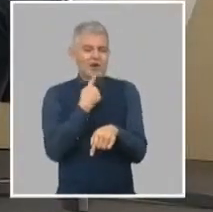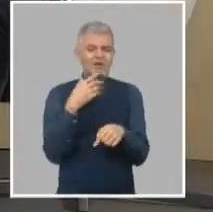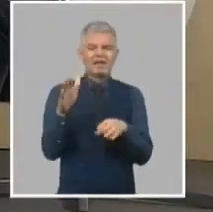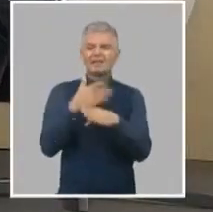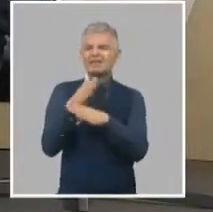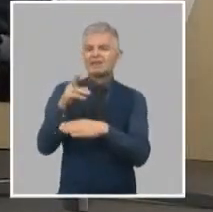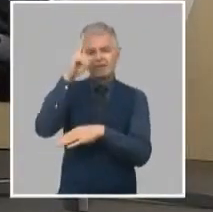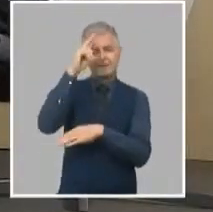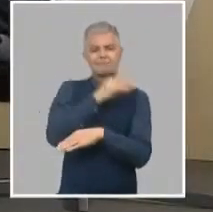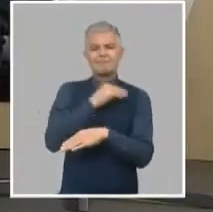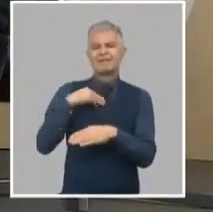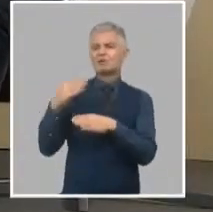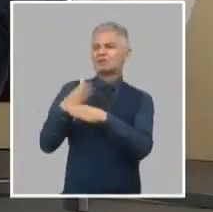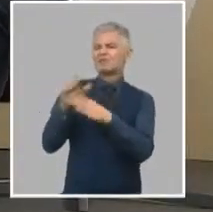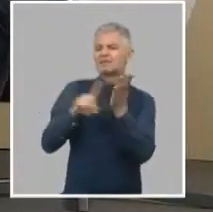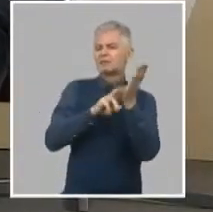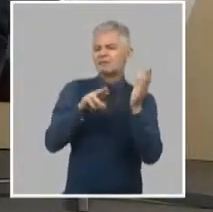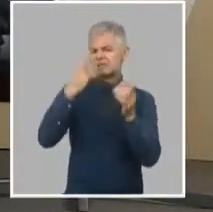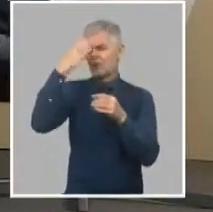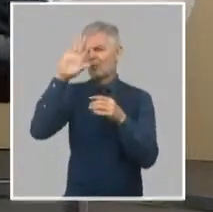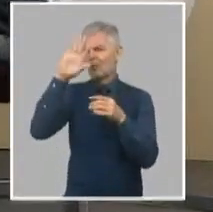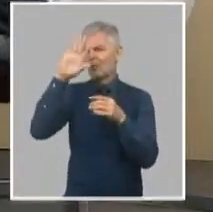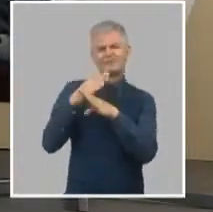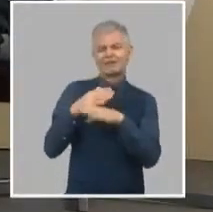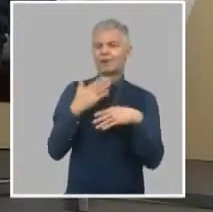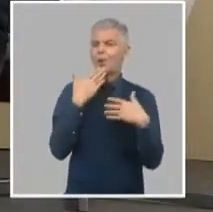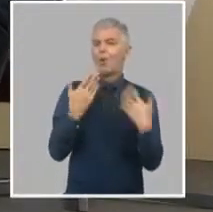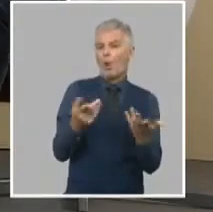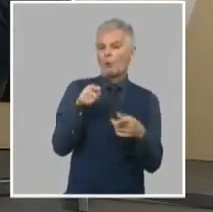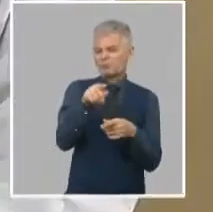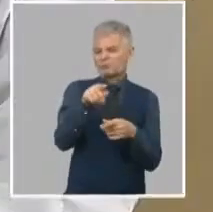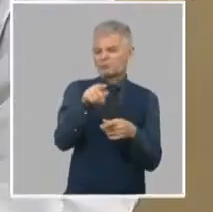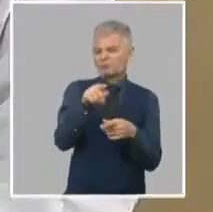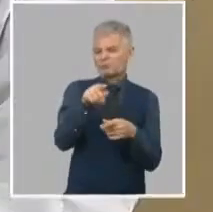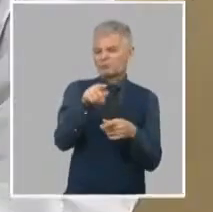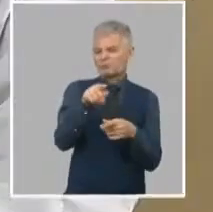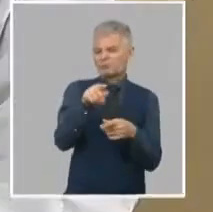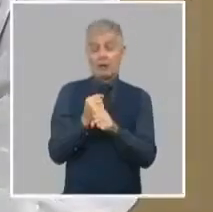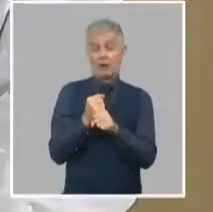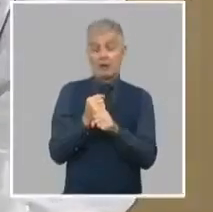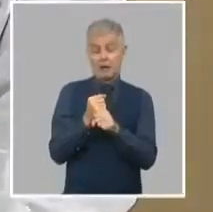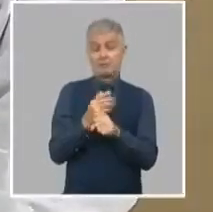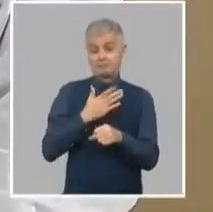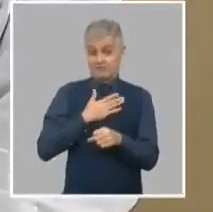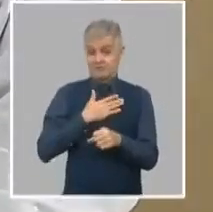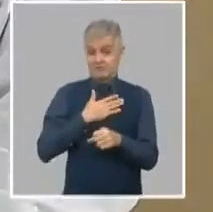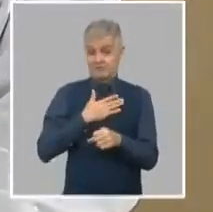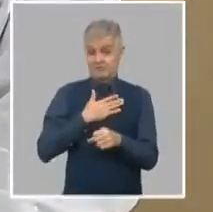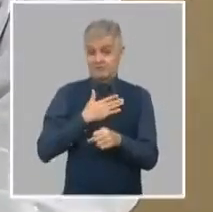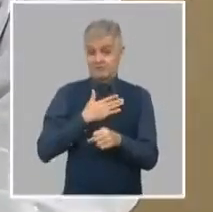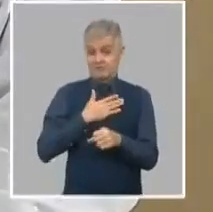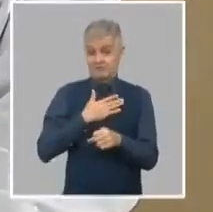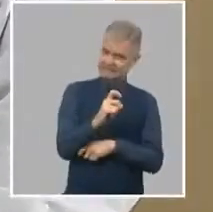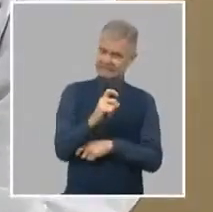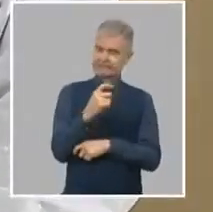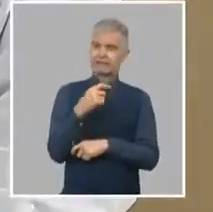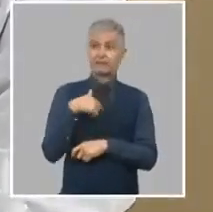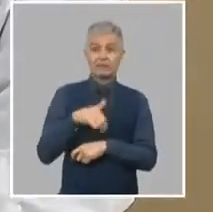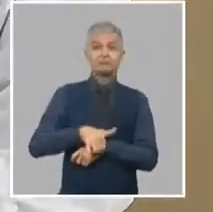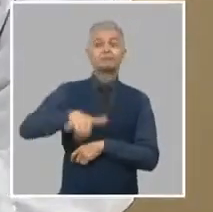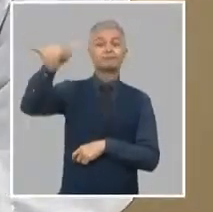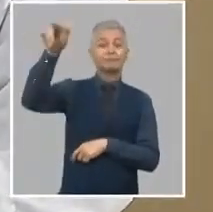con diferentes formaciones? Bueno, realmente para mí es un reto. El lugar que en ese